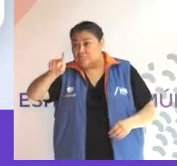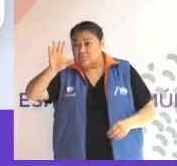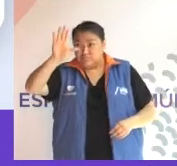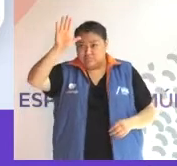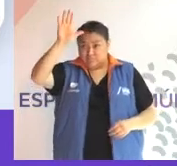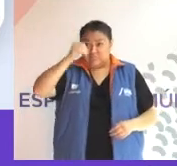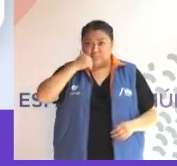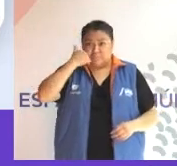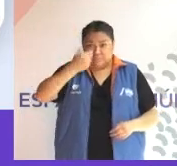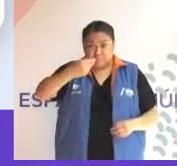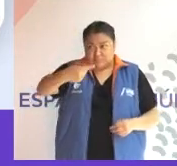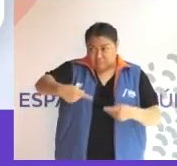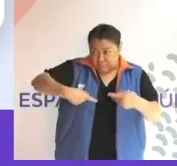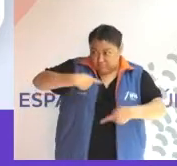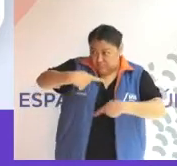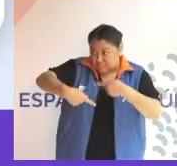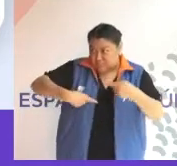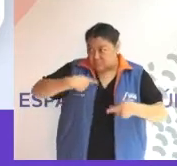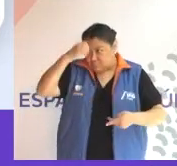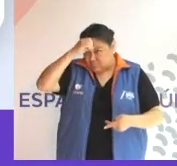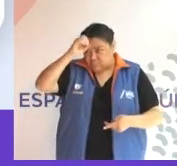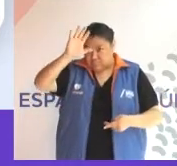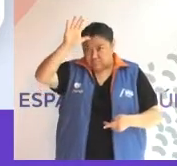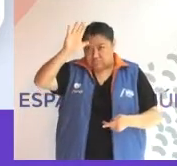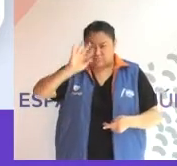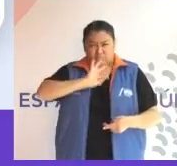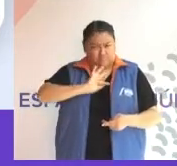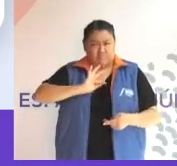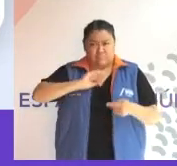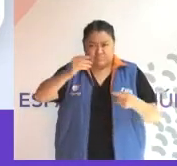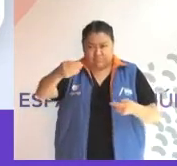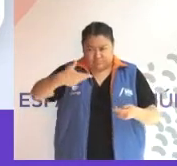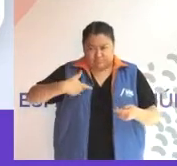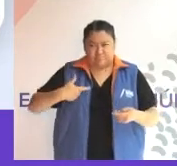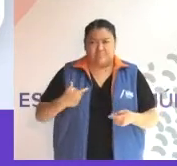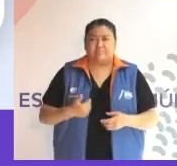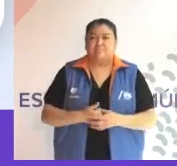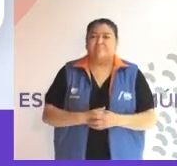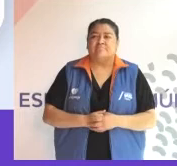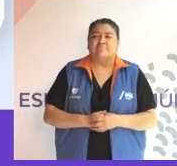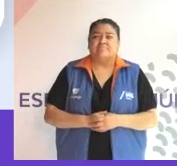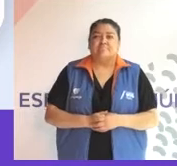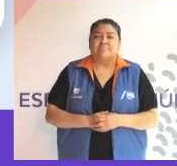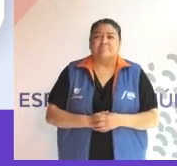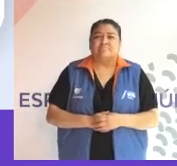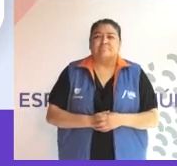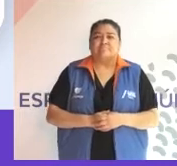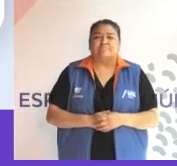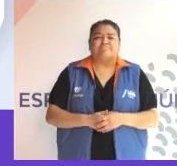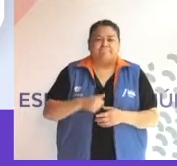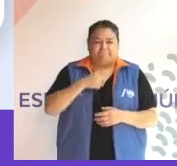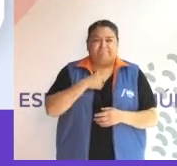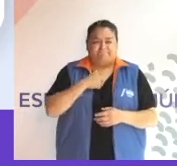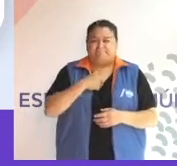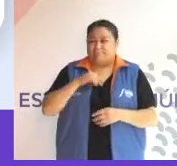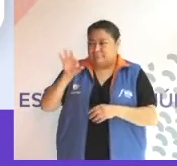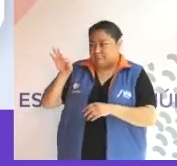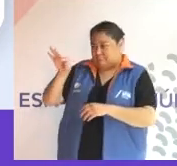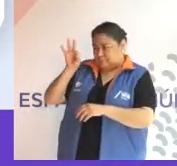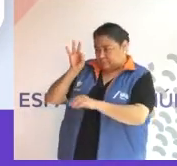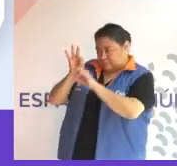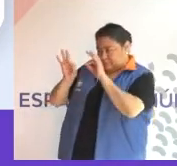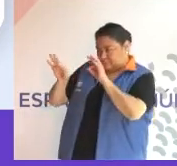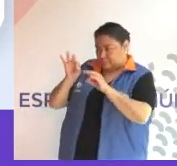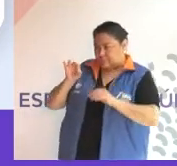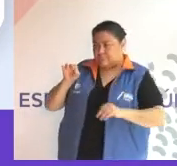tiene alguna pregunta que les quiera hacer a nuestros ponentes. Yo recojo puntos muy importantes